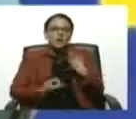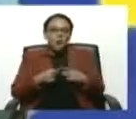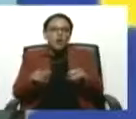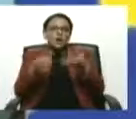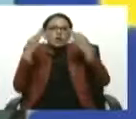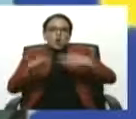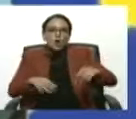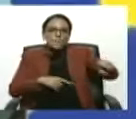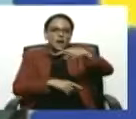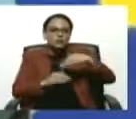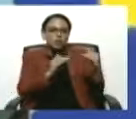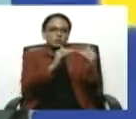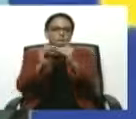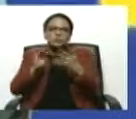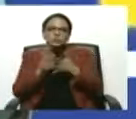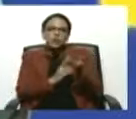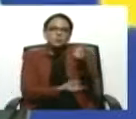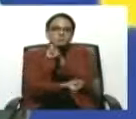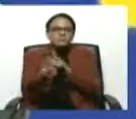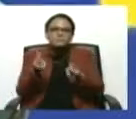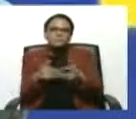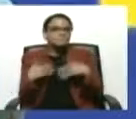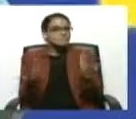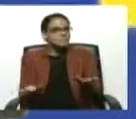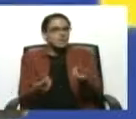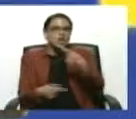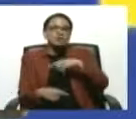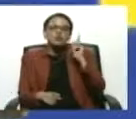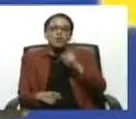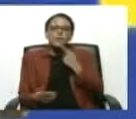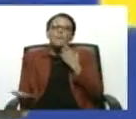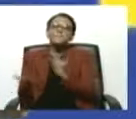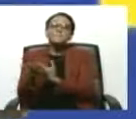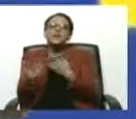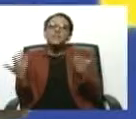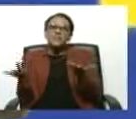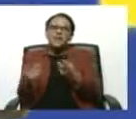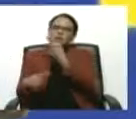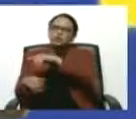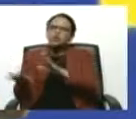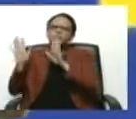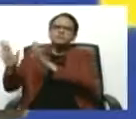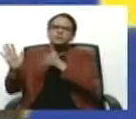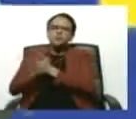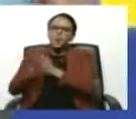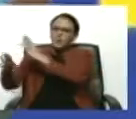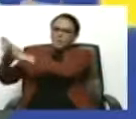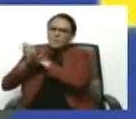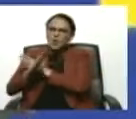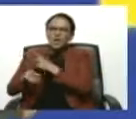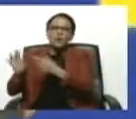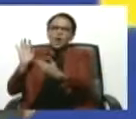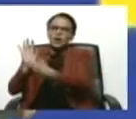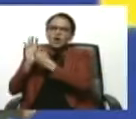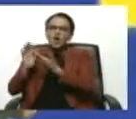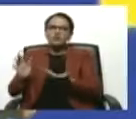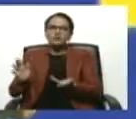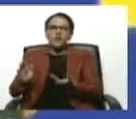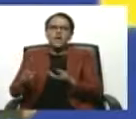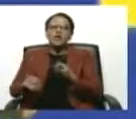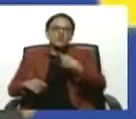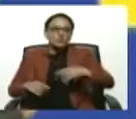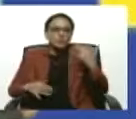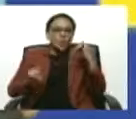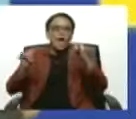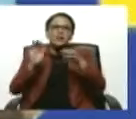de su vida económica. Es un derecho de Venezuela exigir el cese del bloqueo criminal contra nuestro país. Es nuestro derecho.